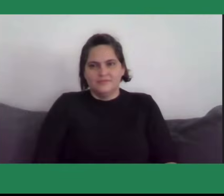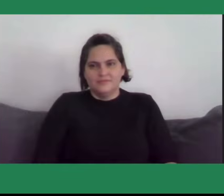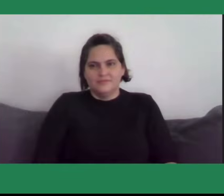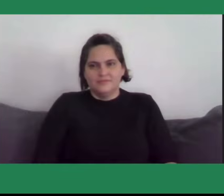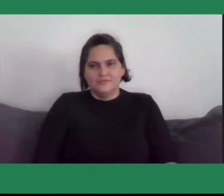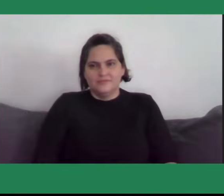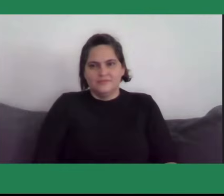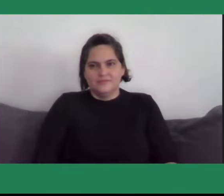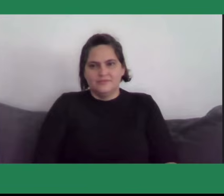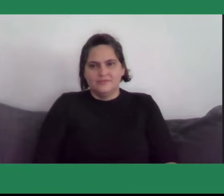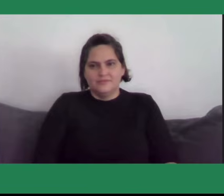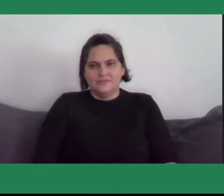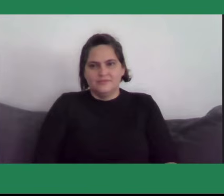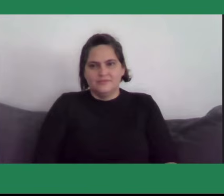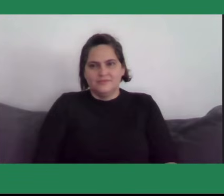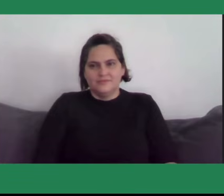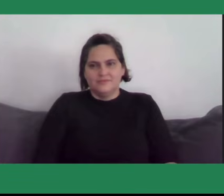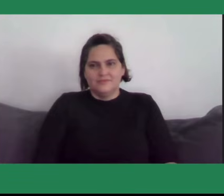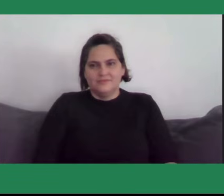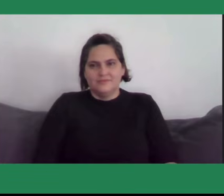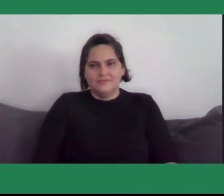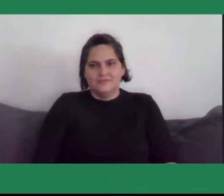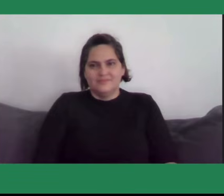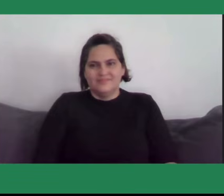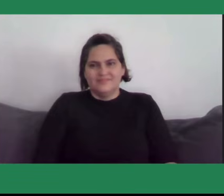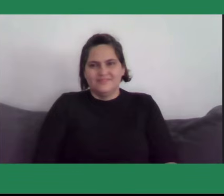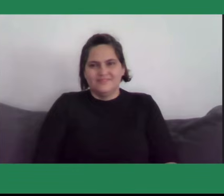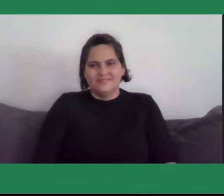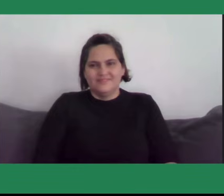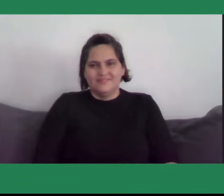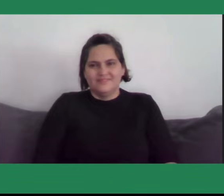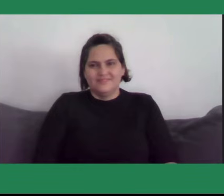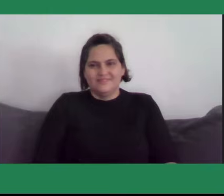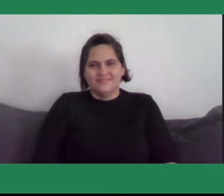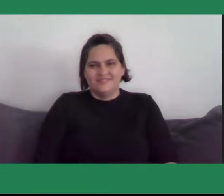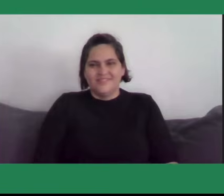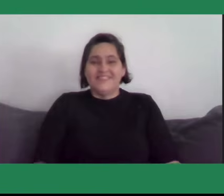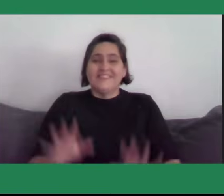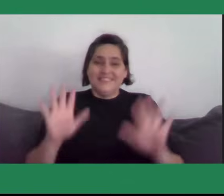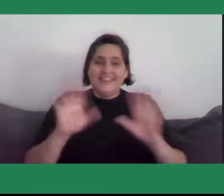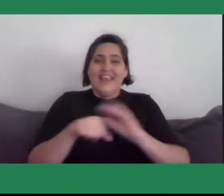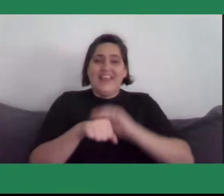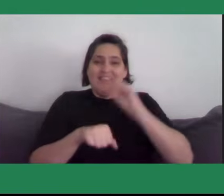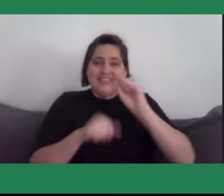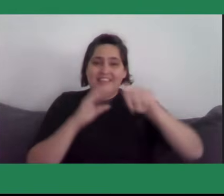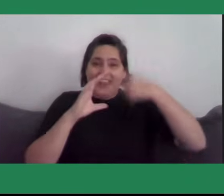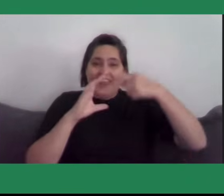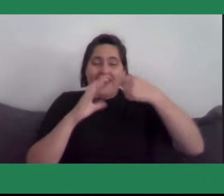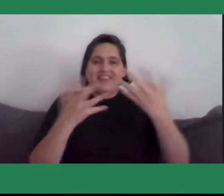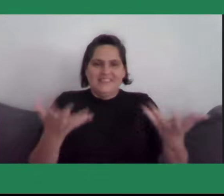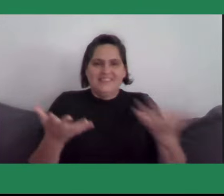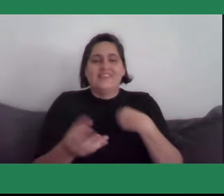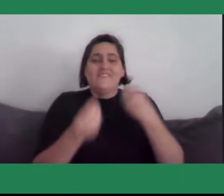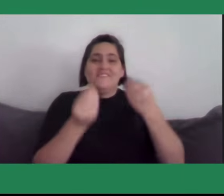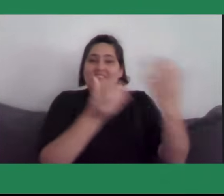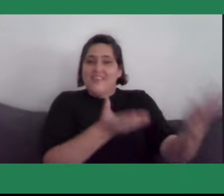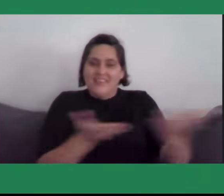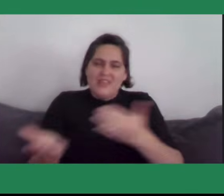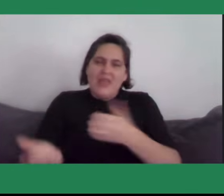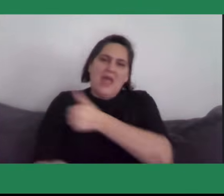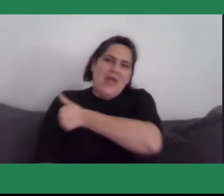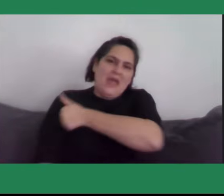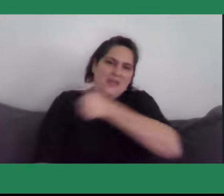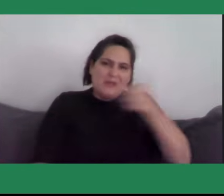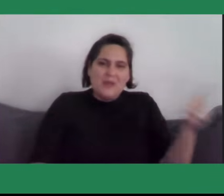nos avisan que estamos grabando, así es que les damos la más cordial bienvenida a todos, todas y todos. Estamos aquí en nuestra